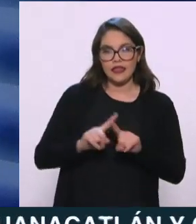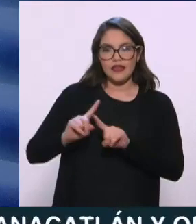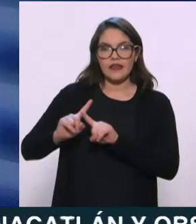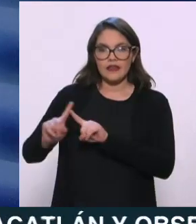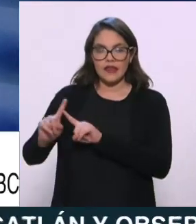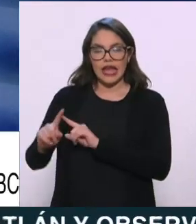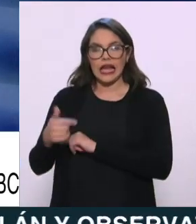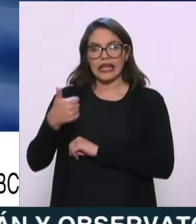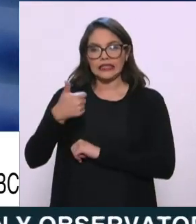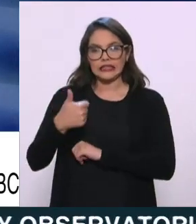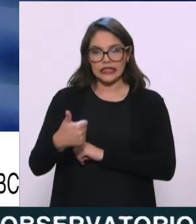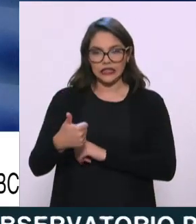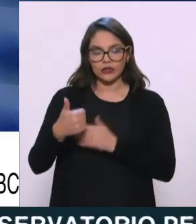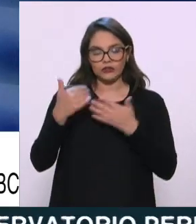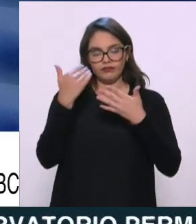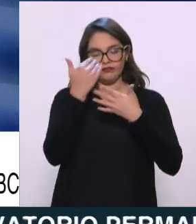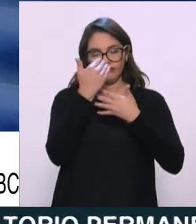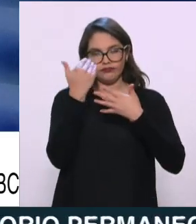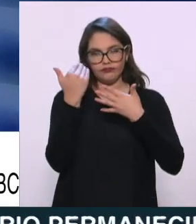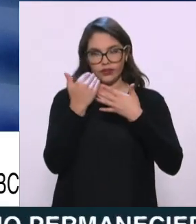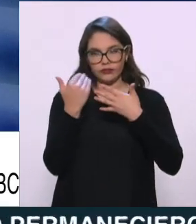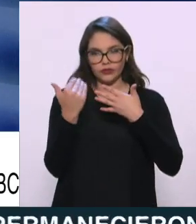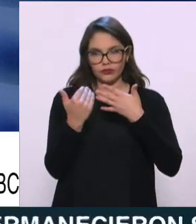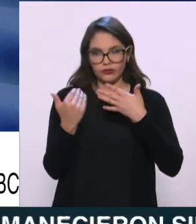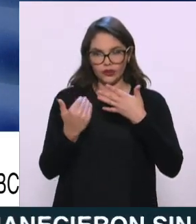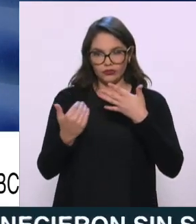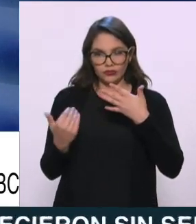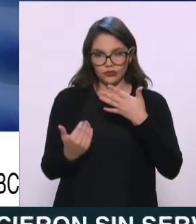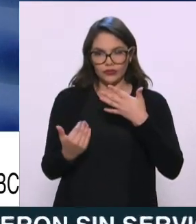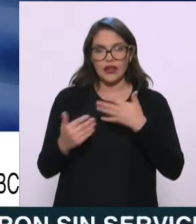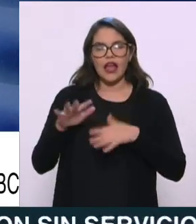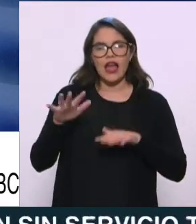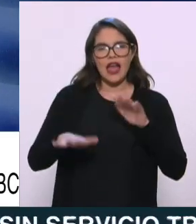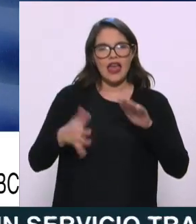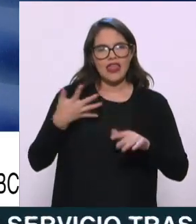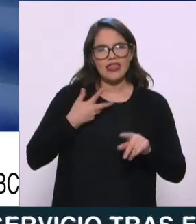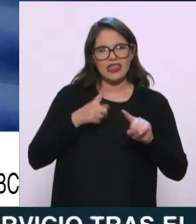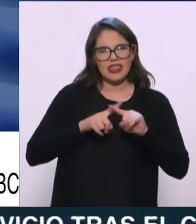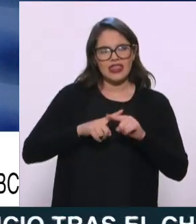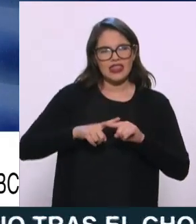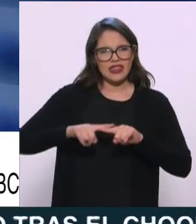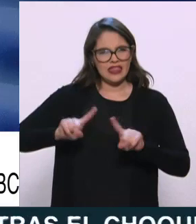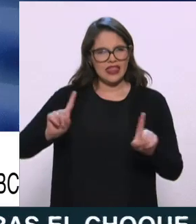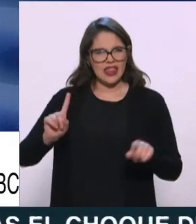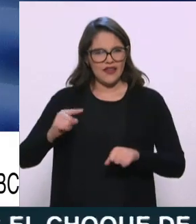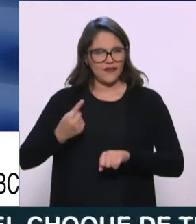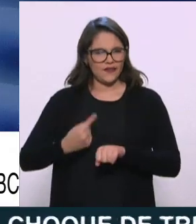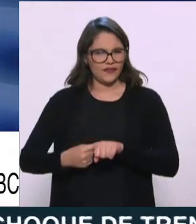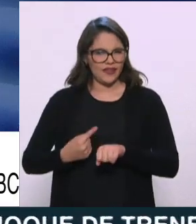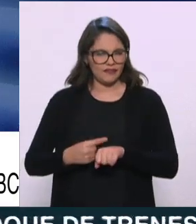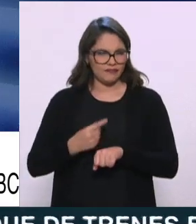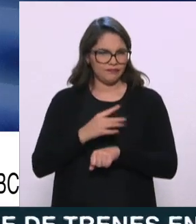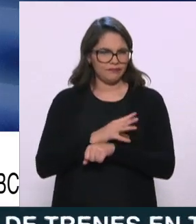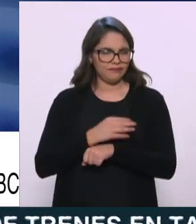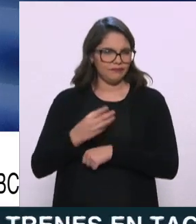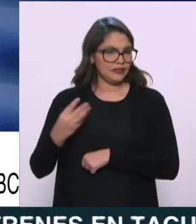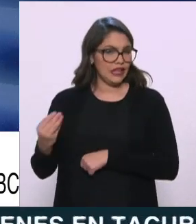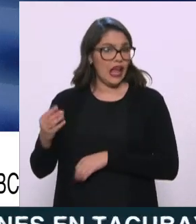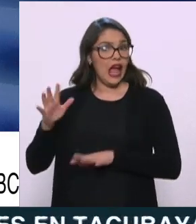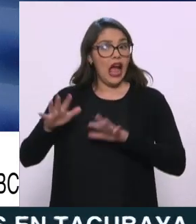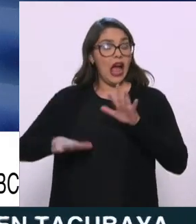ver cuando se inicia en el mundo con alguna nueva cepa y dependiendo de